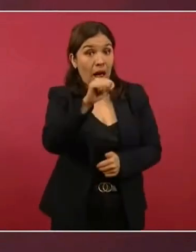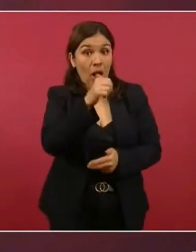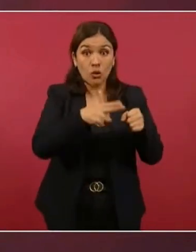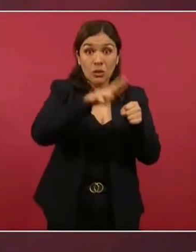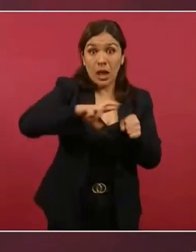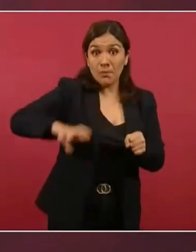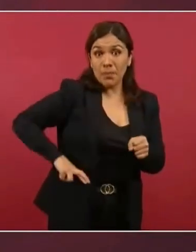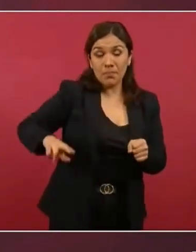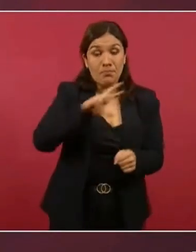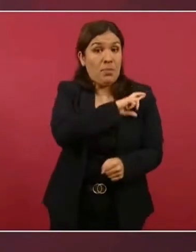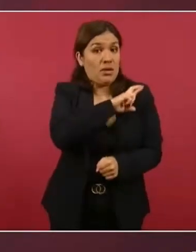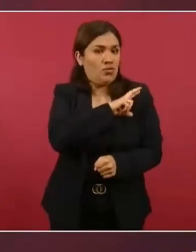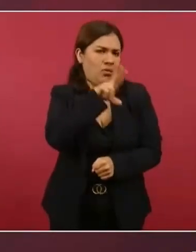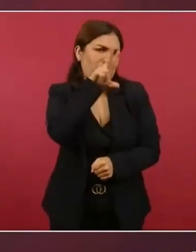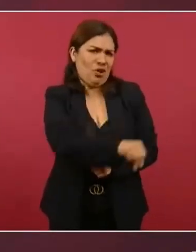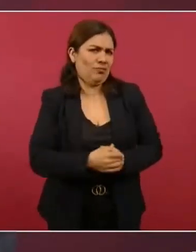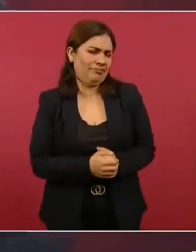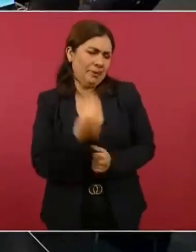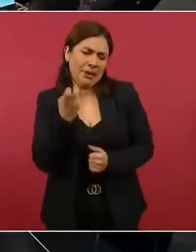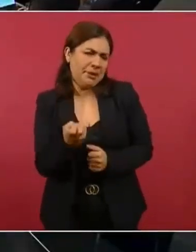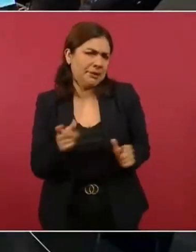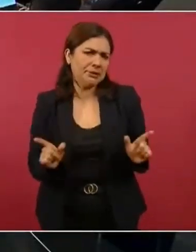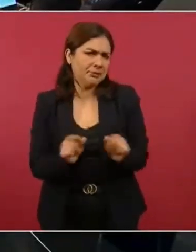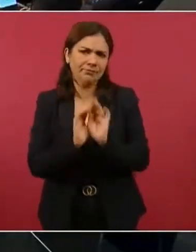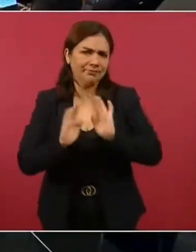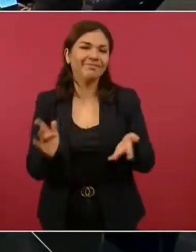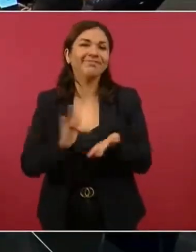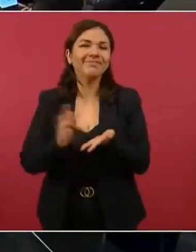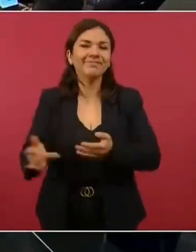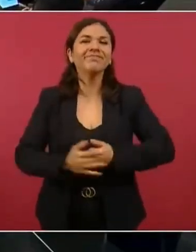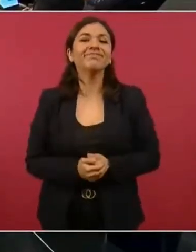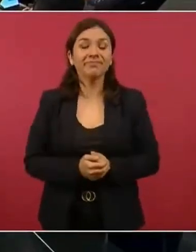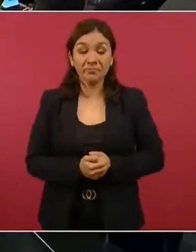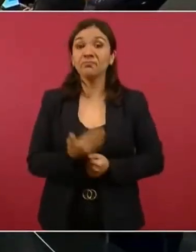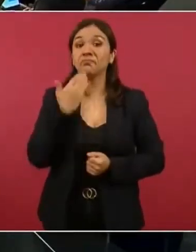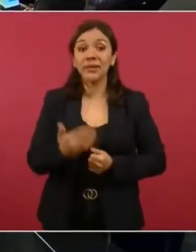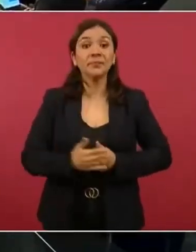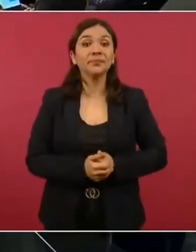supuesto. Esta es la historia. Gracias. Muy bien. Vamos